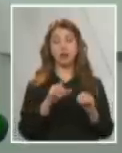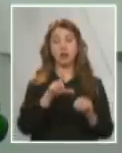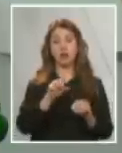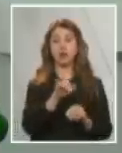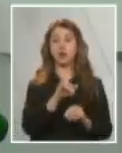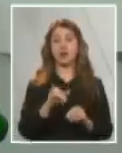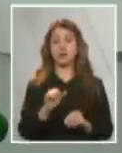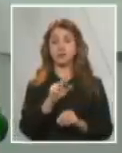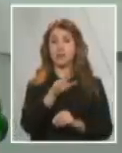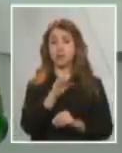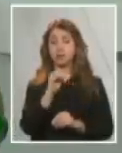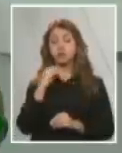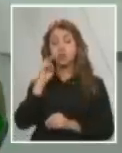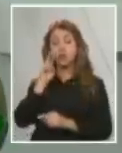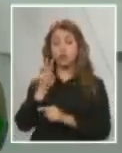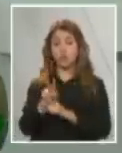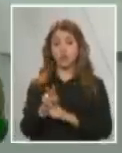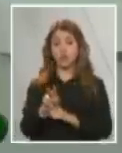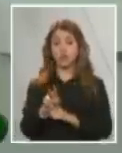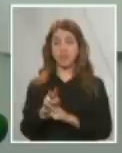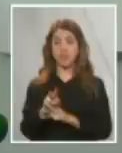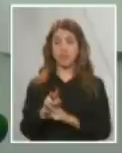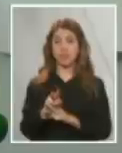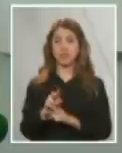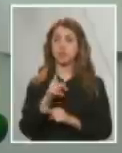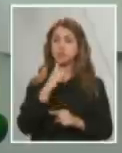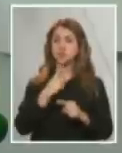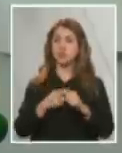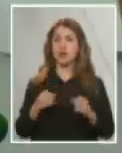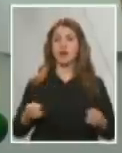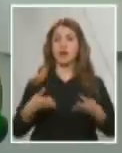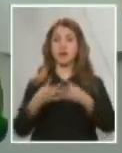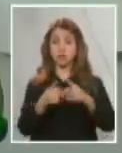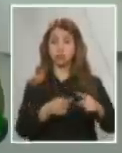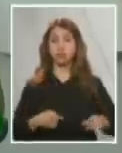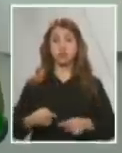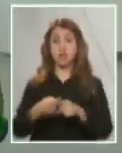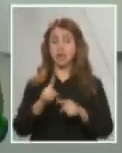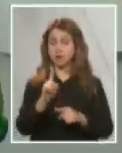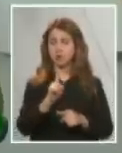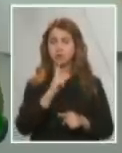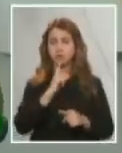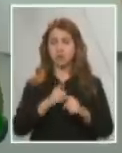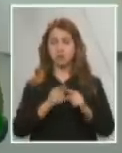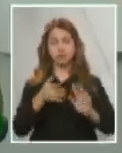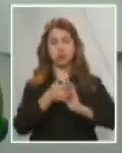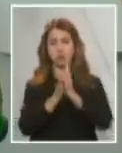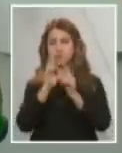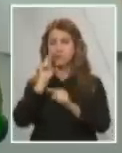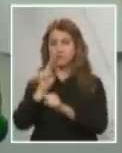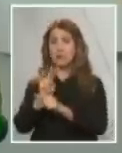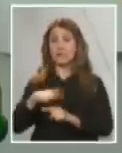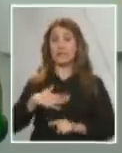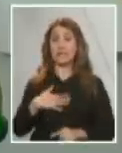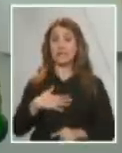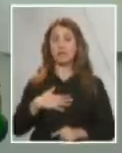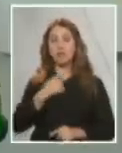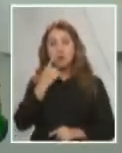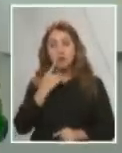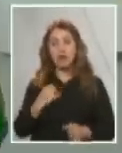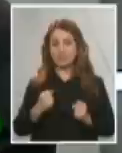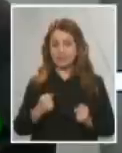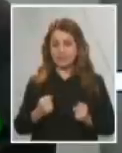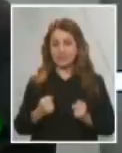Lázaro, incluso yo lo vi en ¿cómo se llama? En las redes sociales, en todo eso, y lo único que quería así como